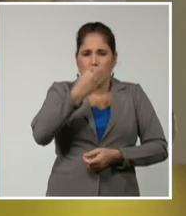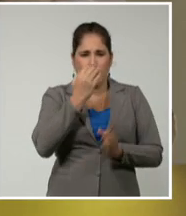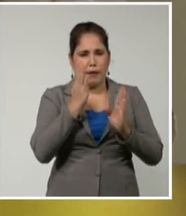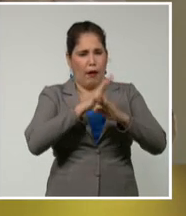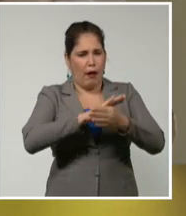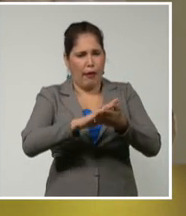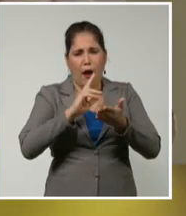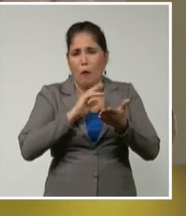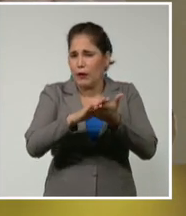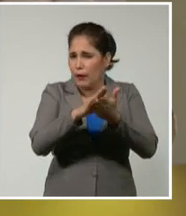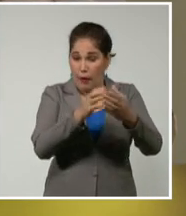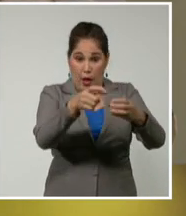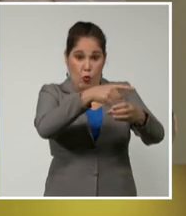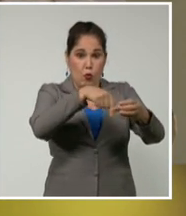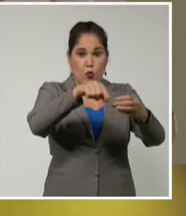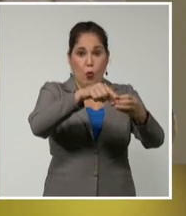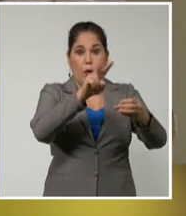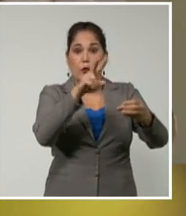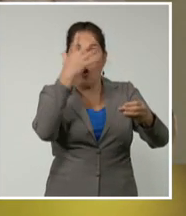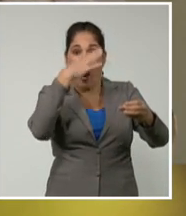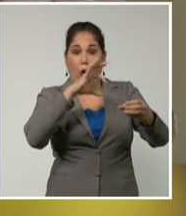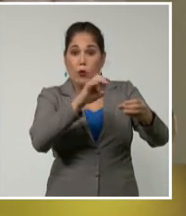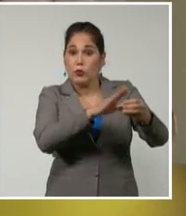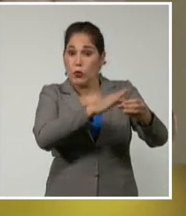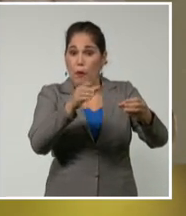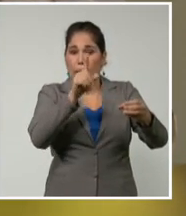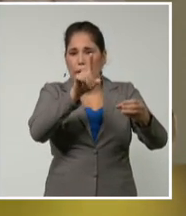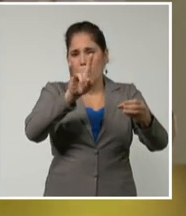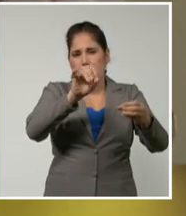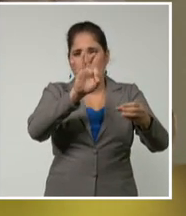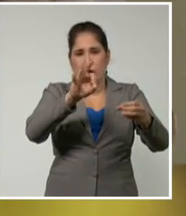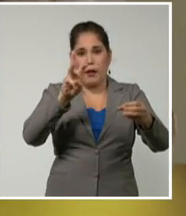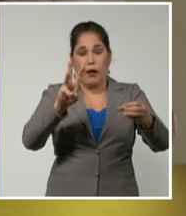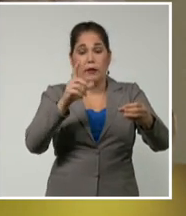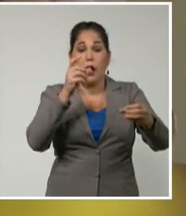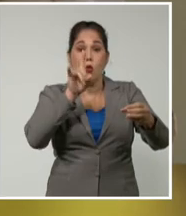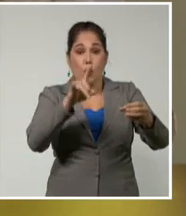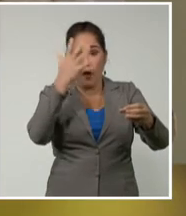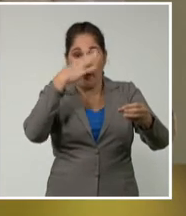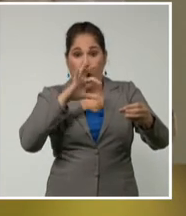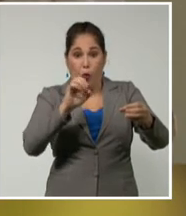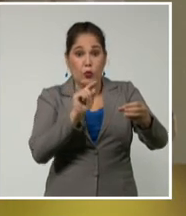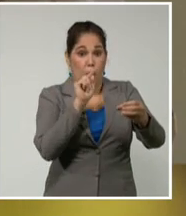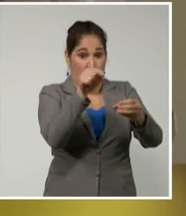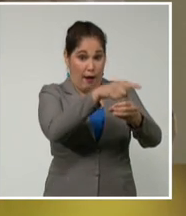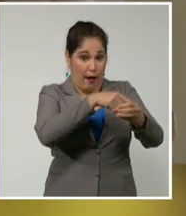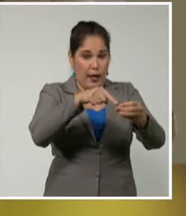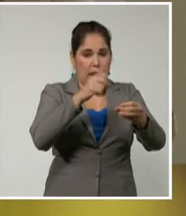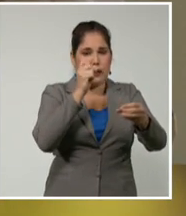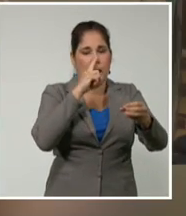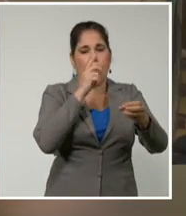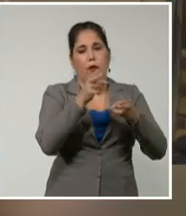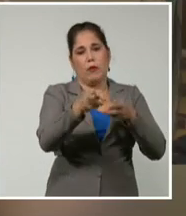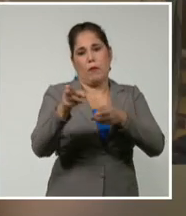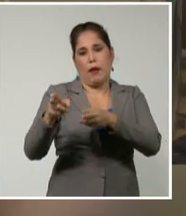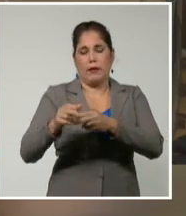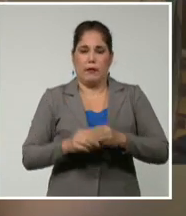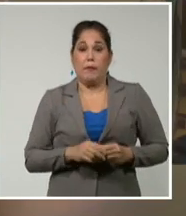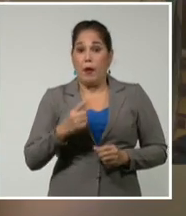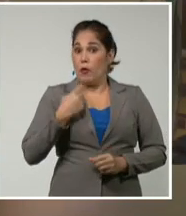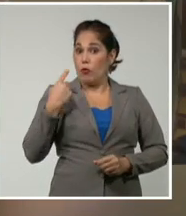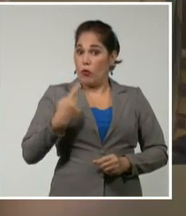allí estuvimos desde el 2 de agosto del 83 hasta el 9 de agosto, que se terminó el combate en el. Para